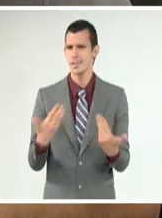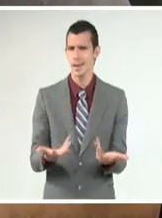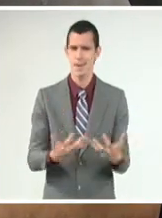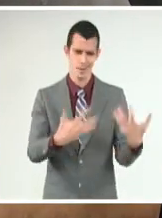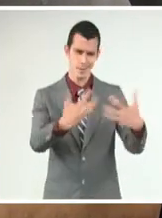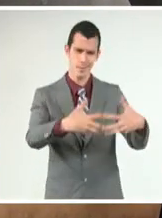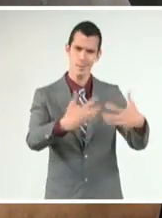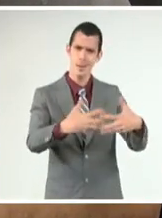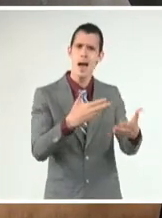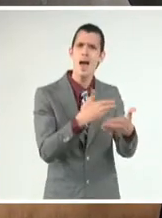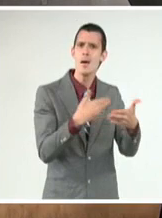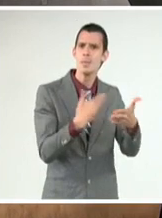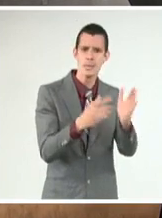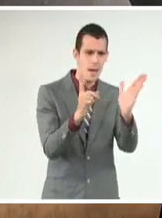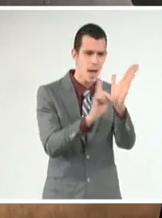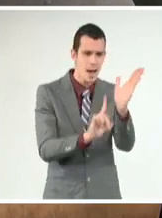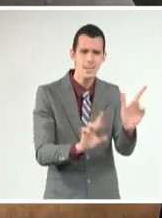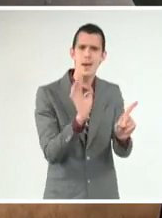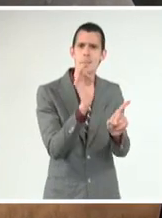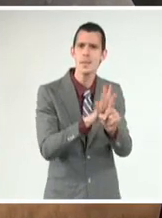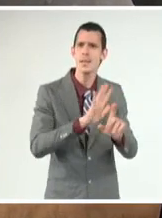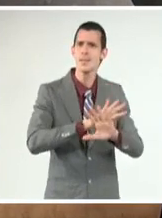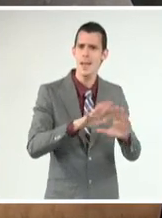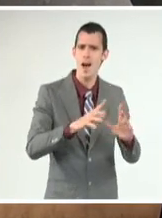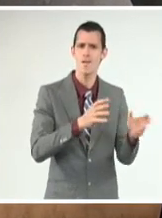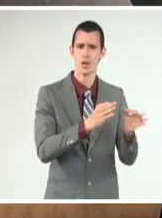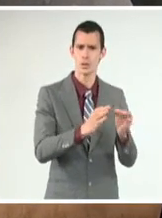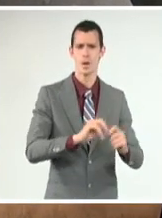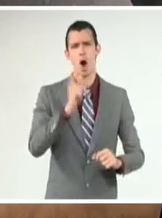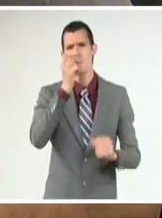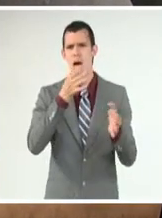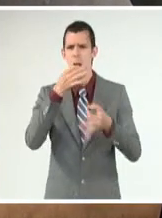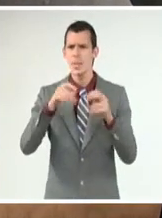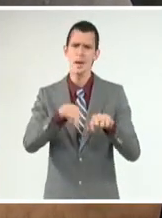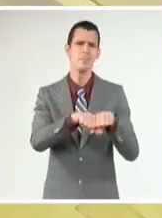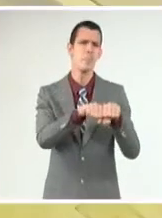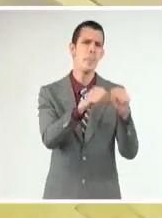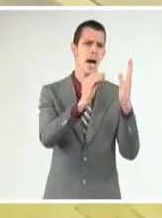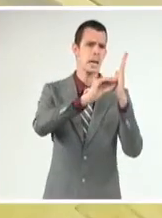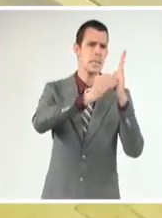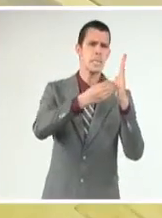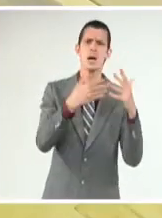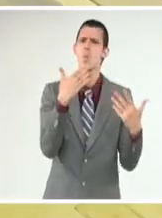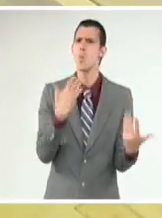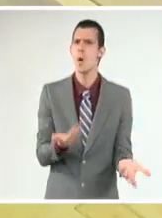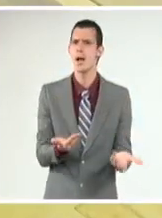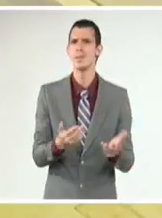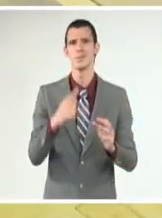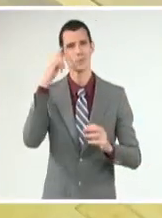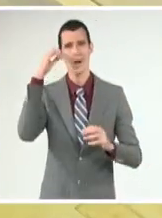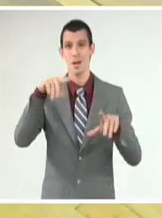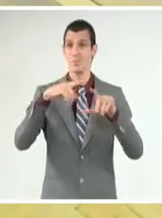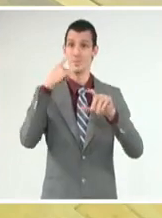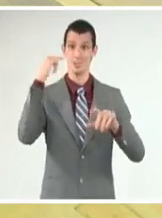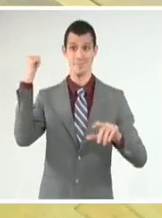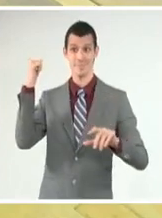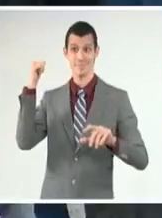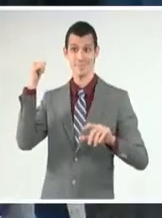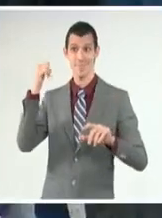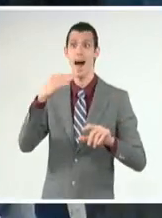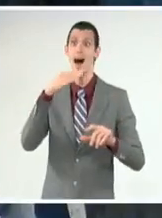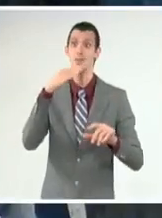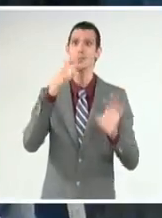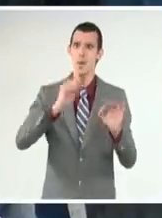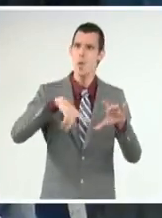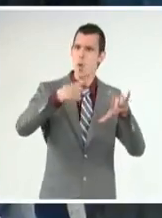un salidero en la caldera, el cual ya fue solucionado y en el día de ayer se incorporó nuevamente al sistema y está entregando en